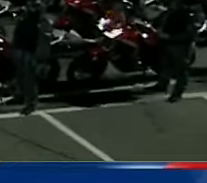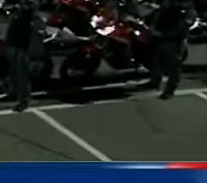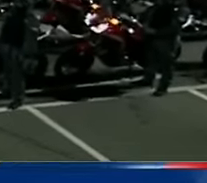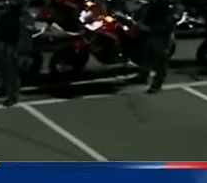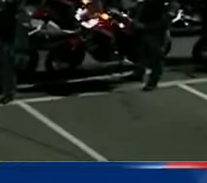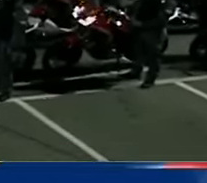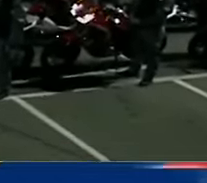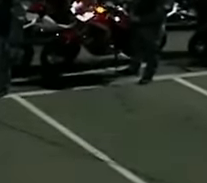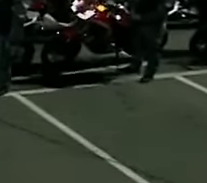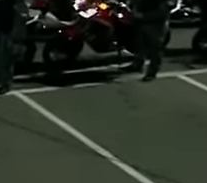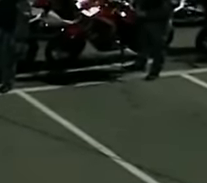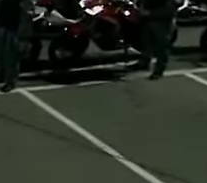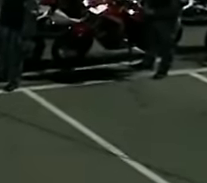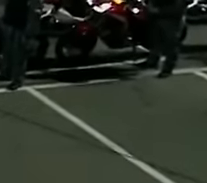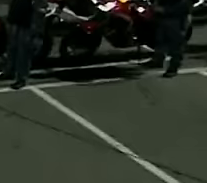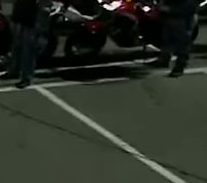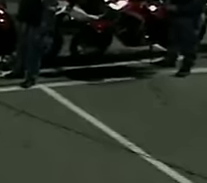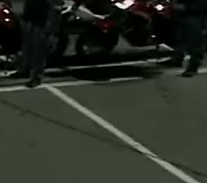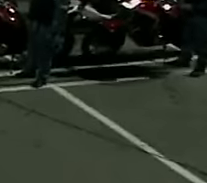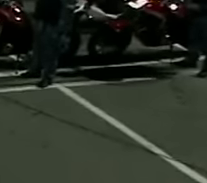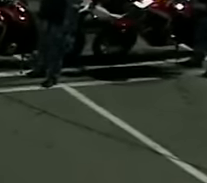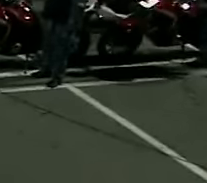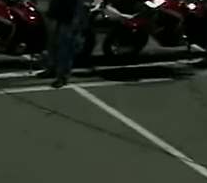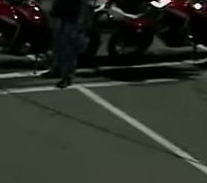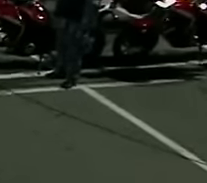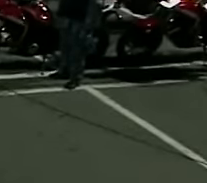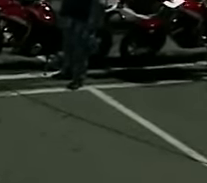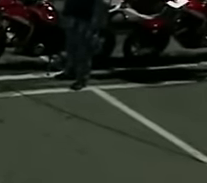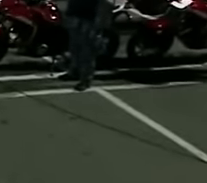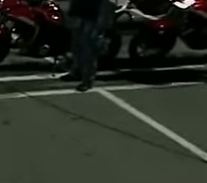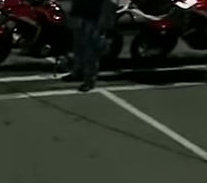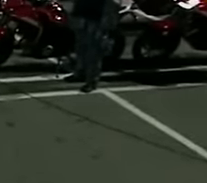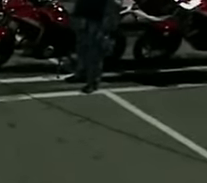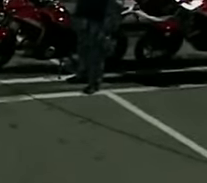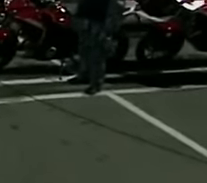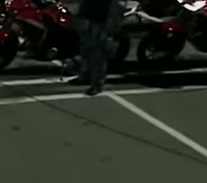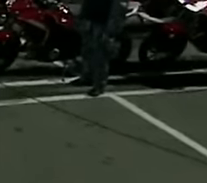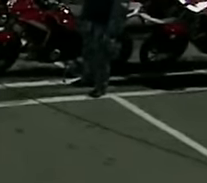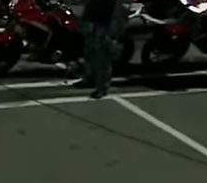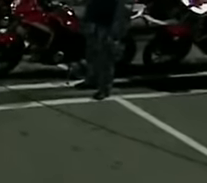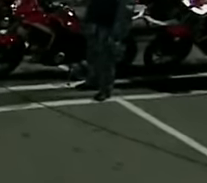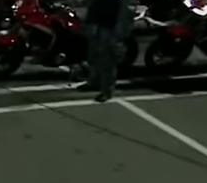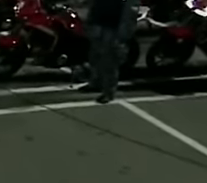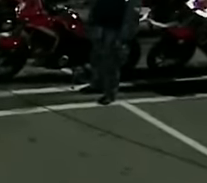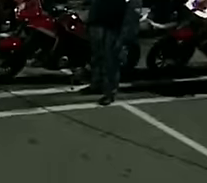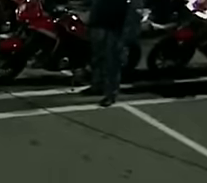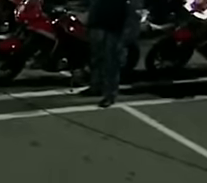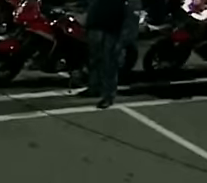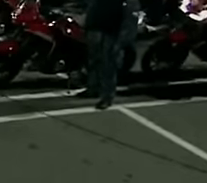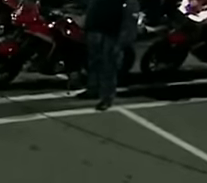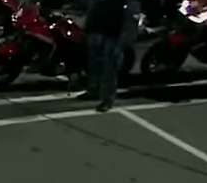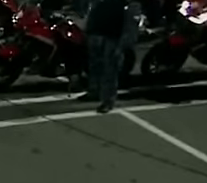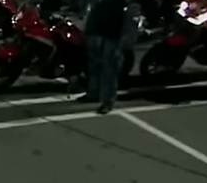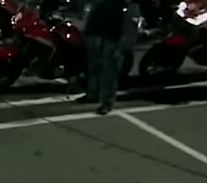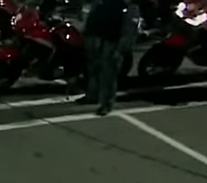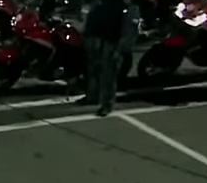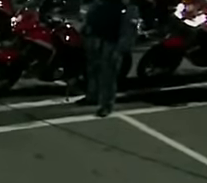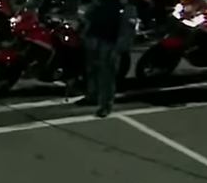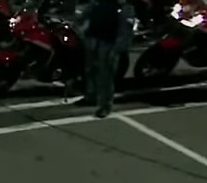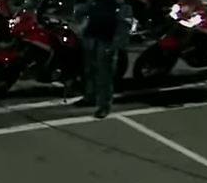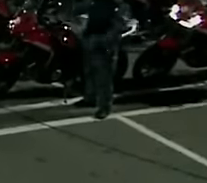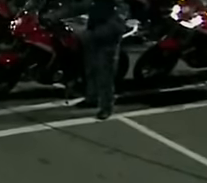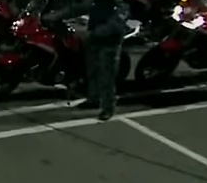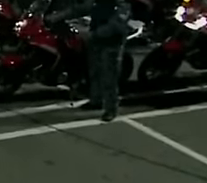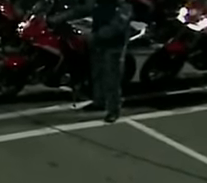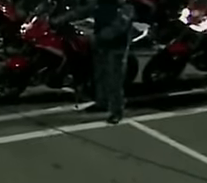No dejaremos que cierren la linda puerta que siempre ha estado abierta a la vida.